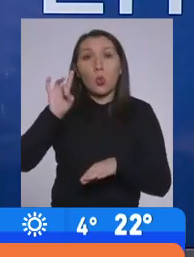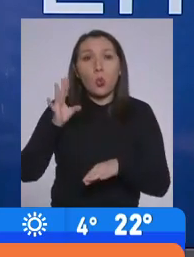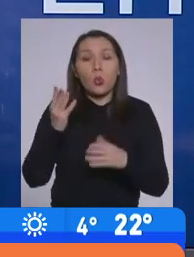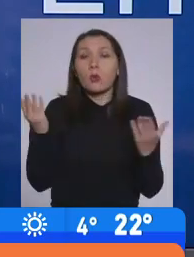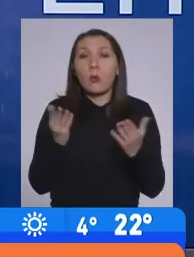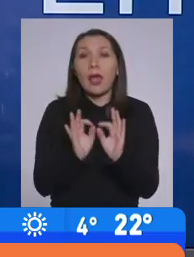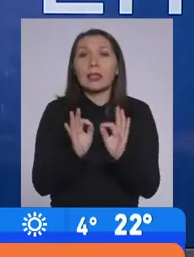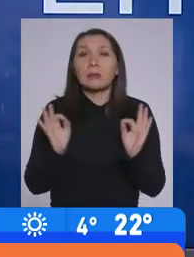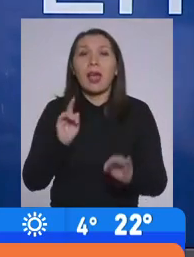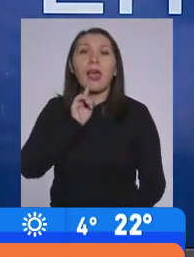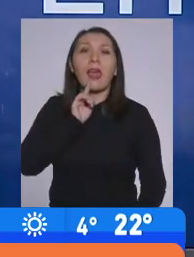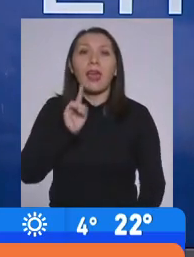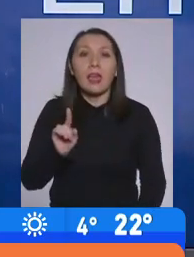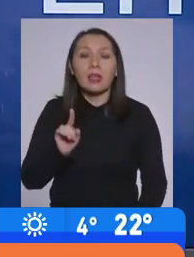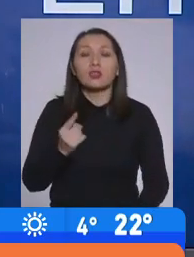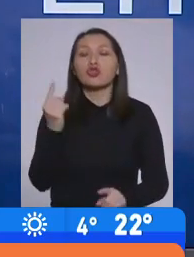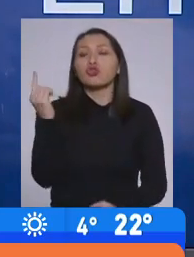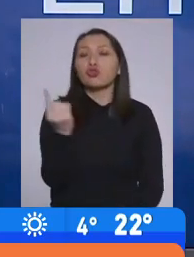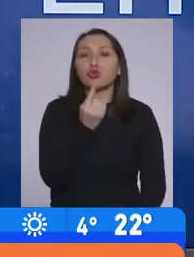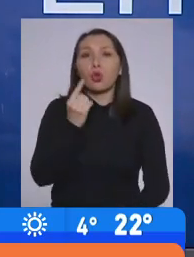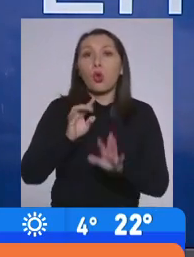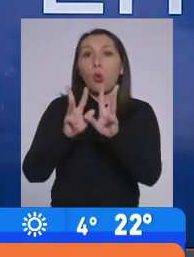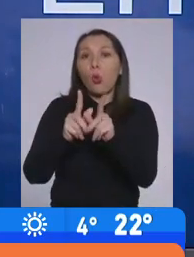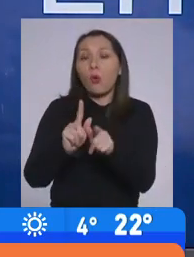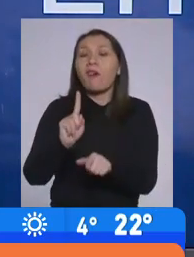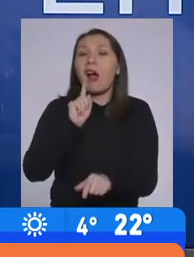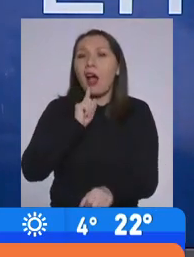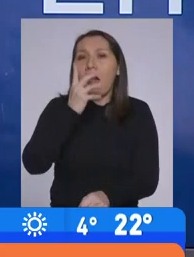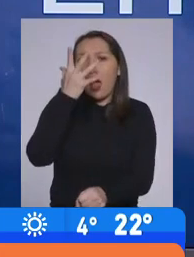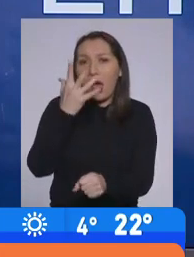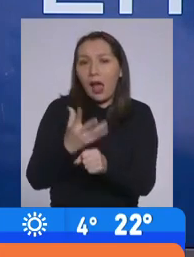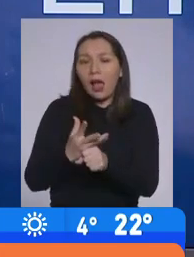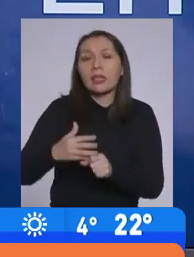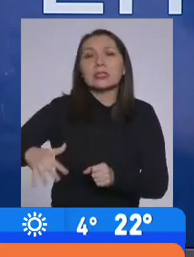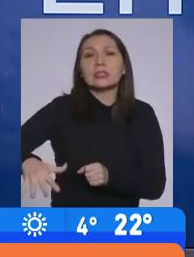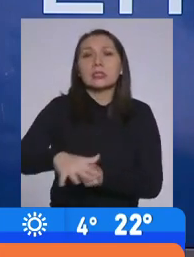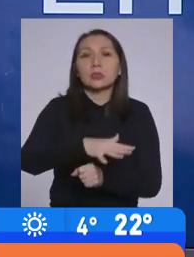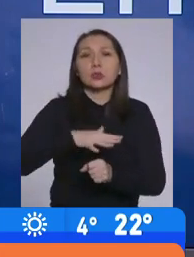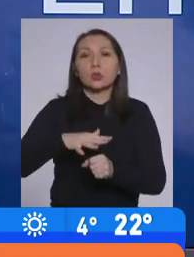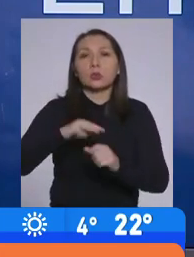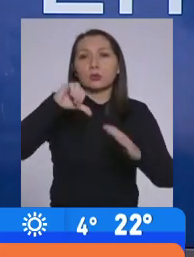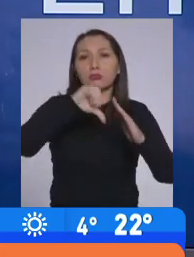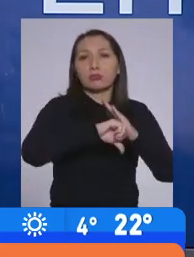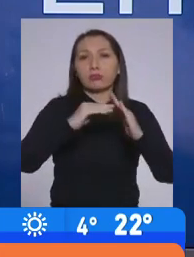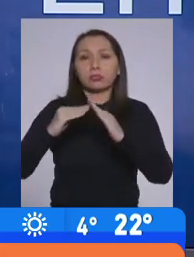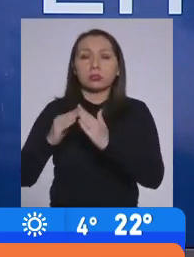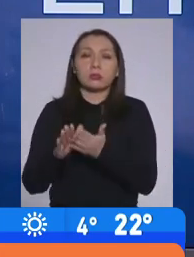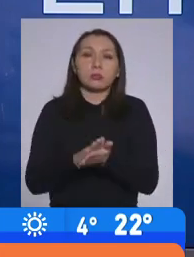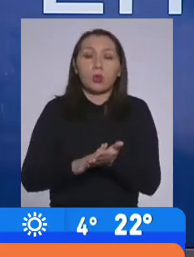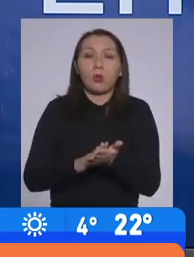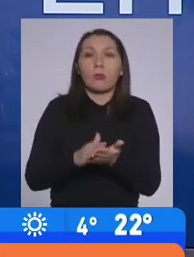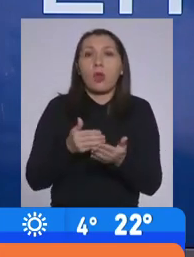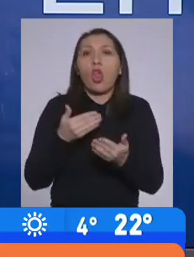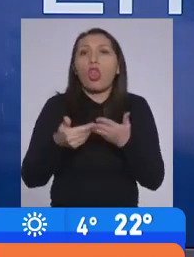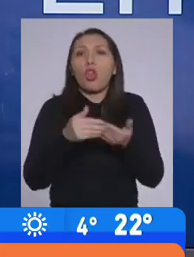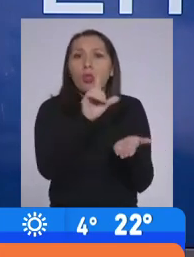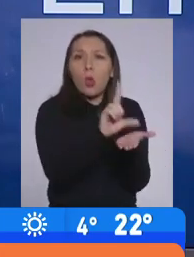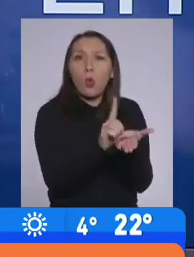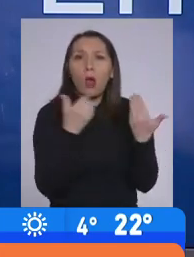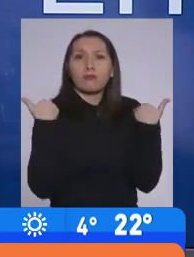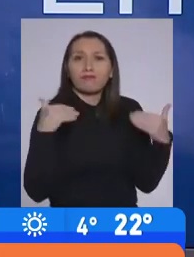solo para que ellos clubes que se encuentran en situación de cuarentena ya sea por su lugar de entrenamiento